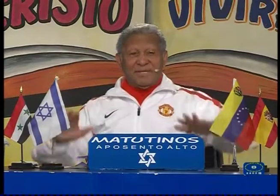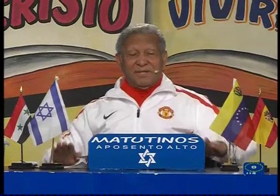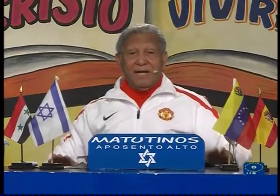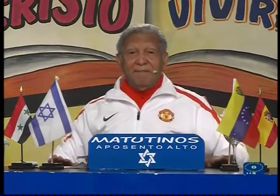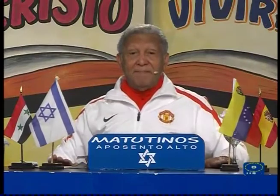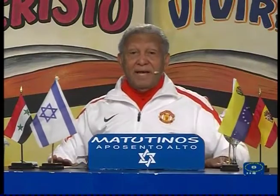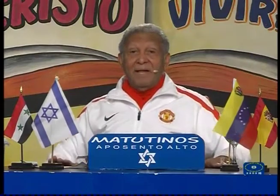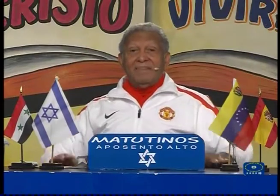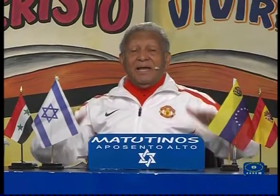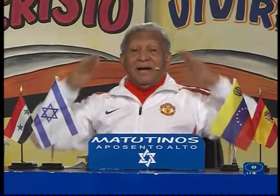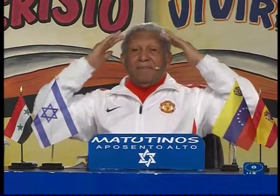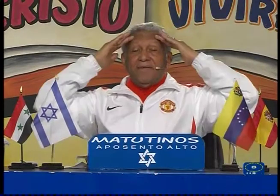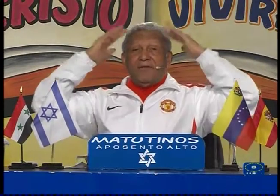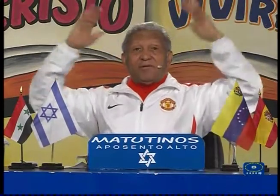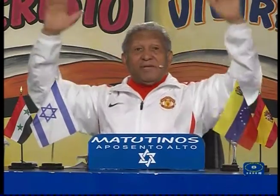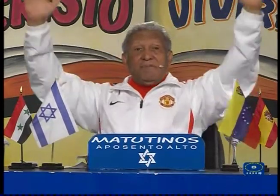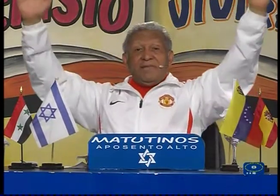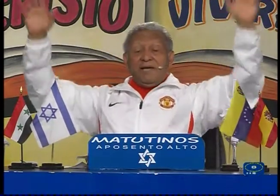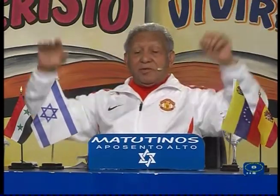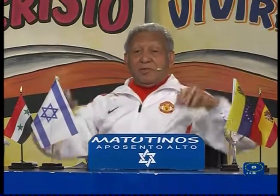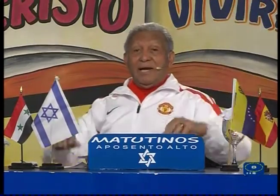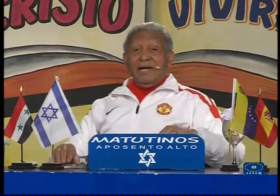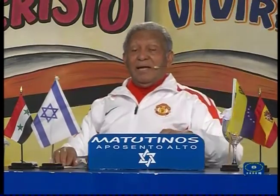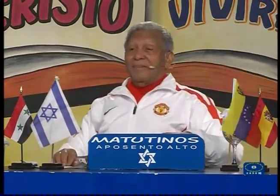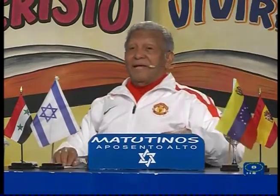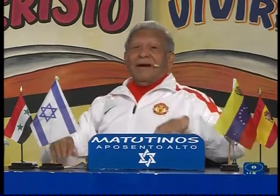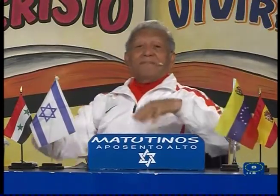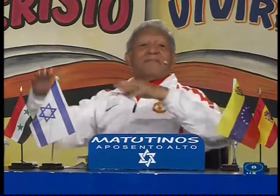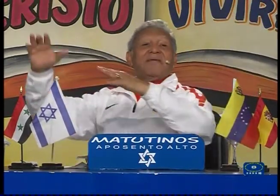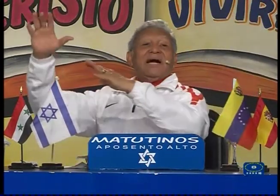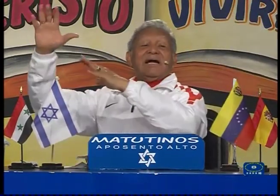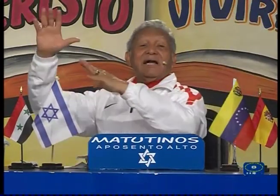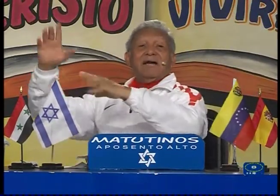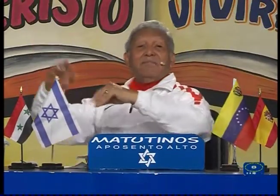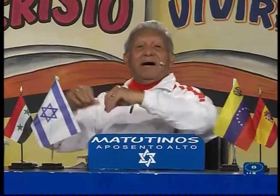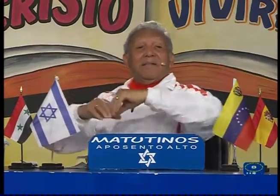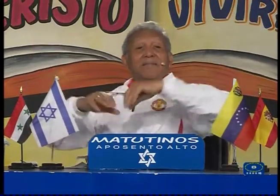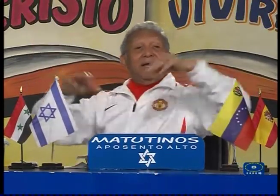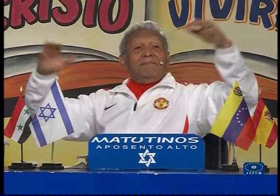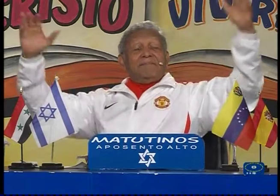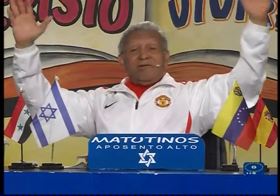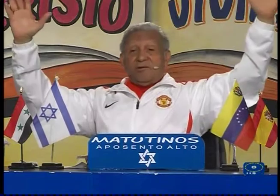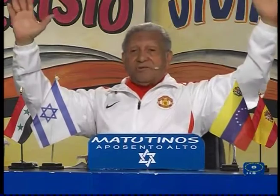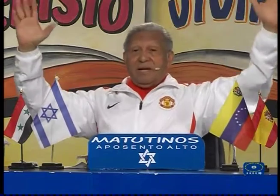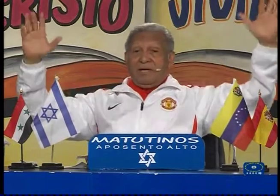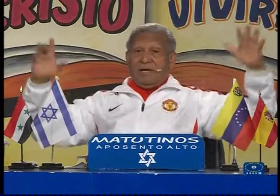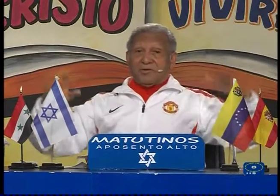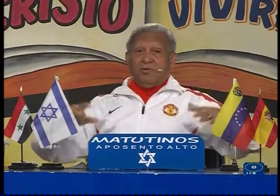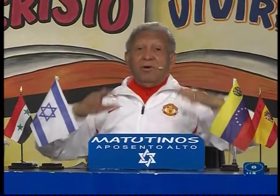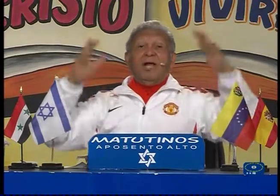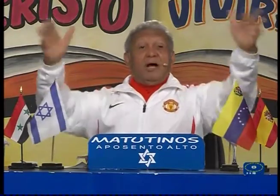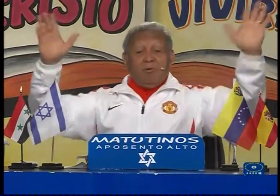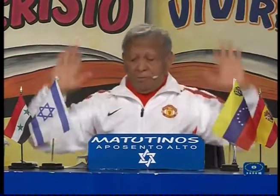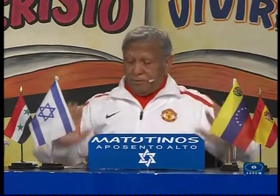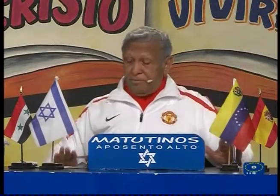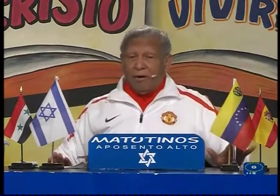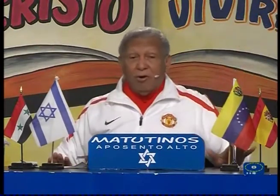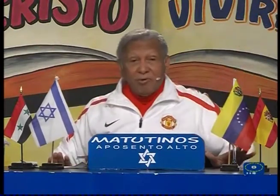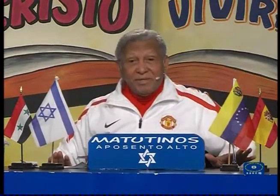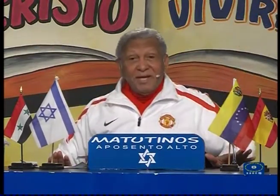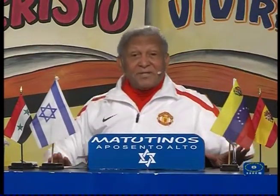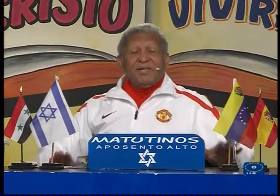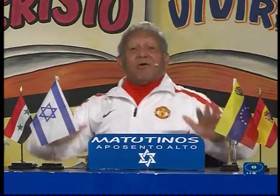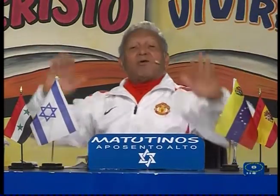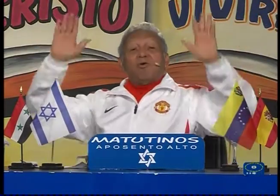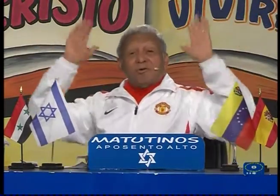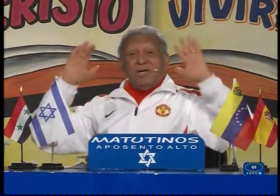los presidentes, delante de los intelectuales, delante de la carema, delante de los sangre azul. A lo mejor